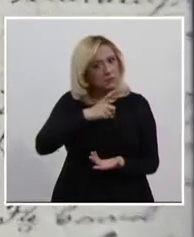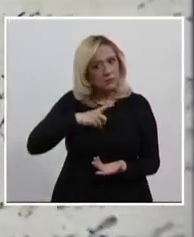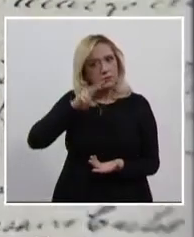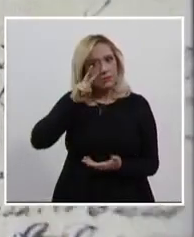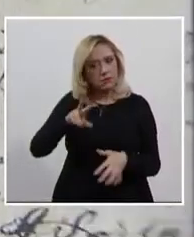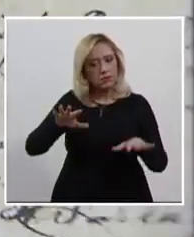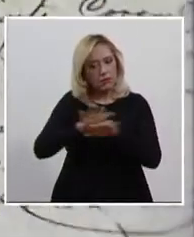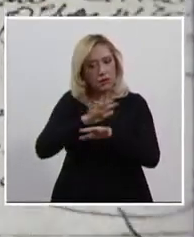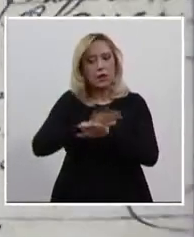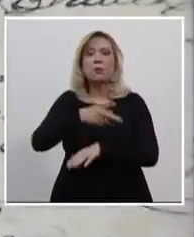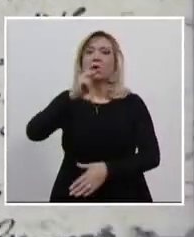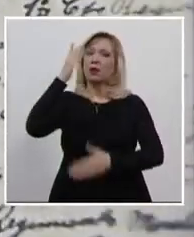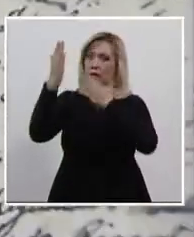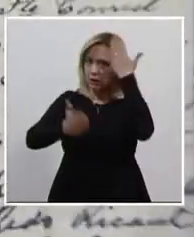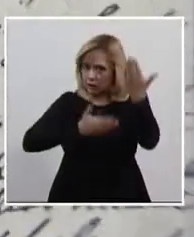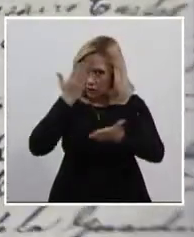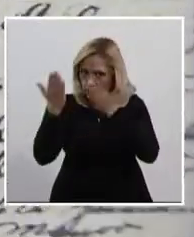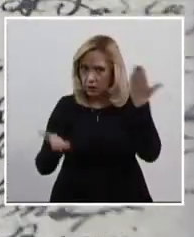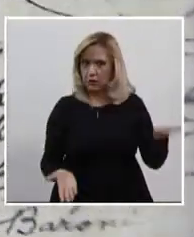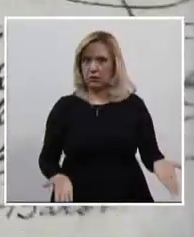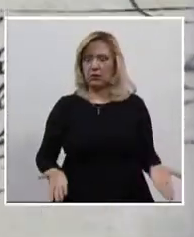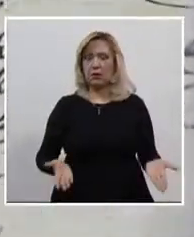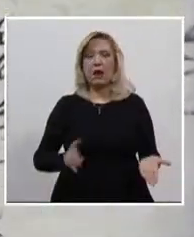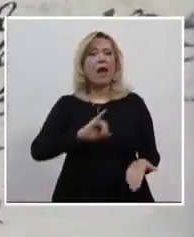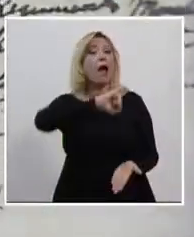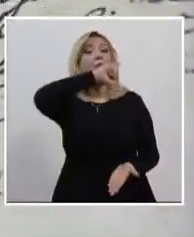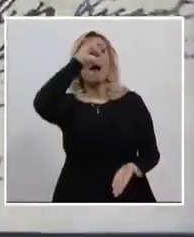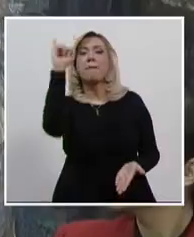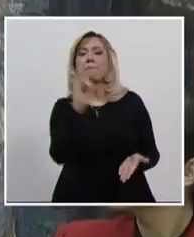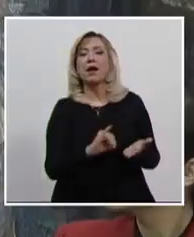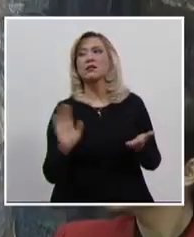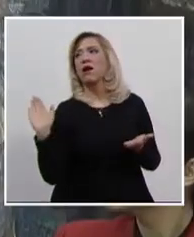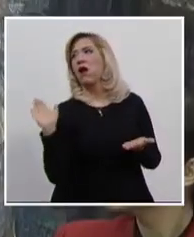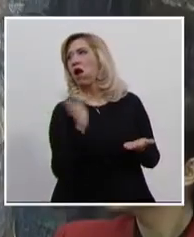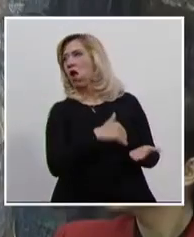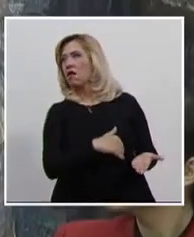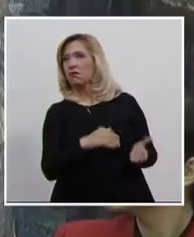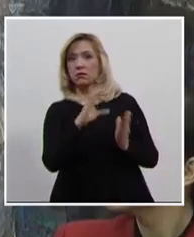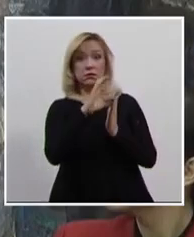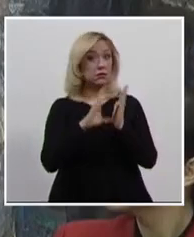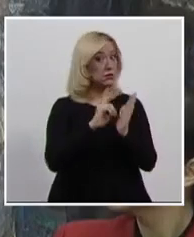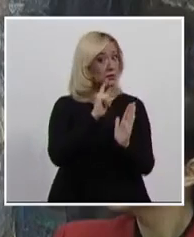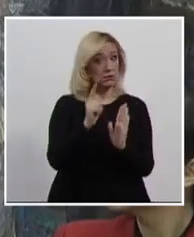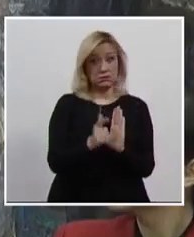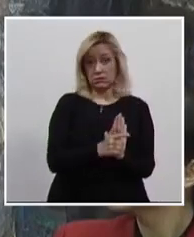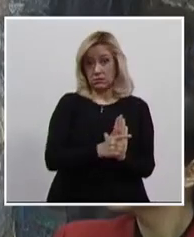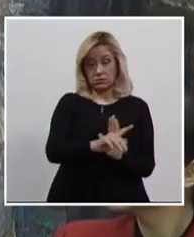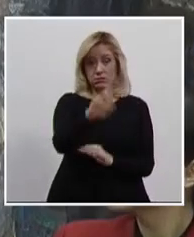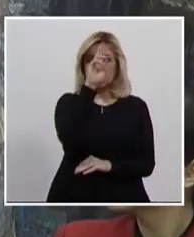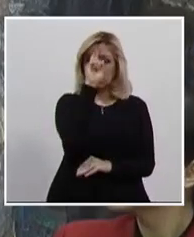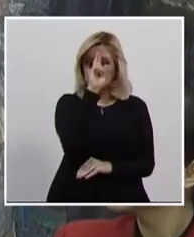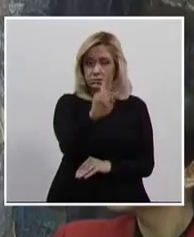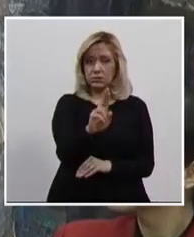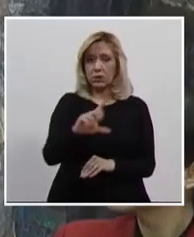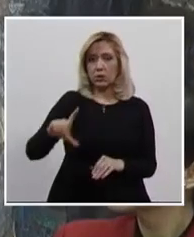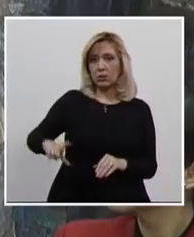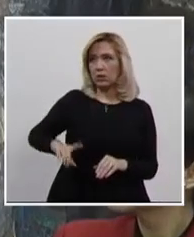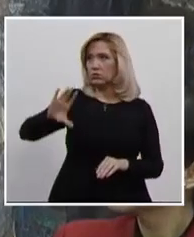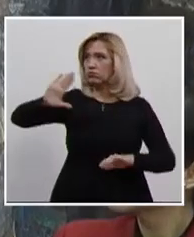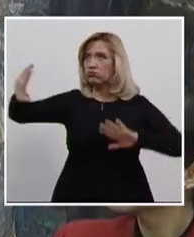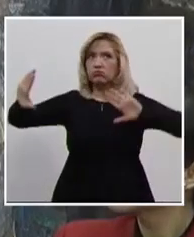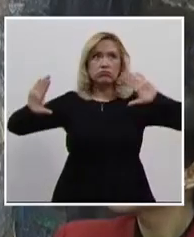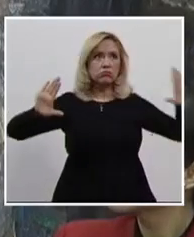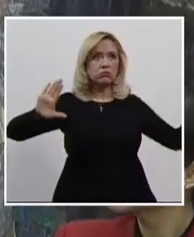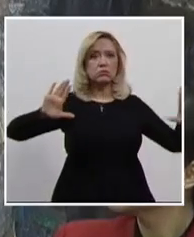y estudiarlos, pero nunca desapegarse de la Constitución, porque respetar el principio de división de poderes,